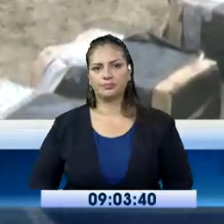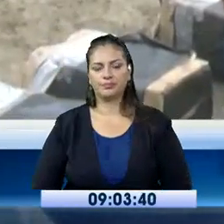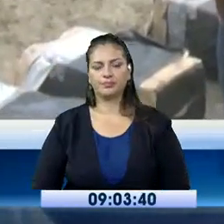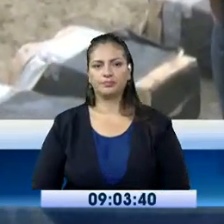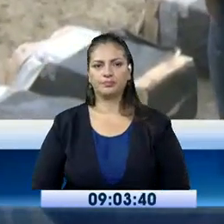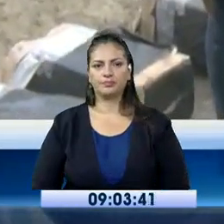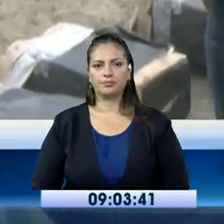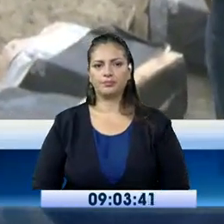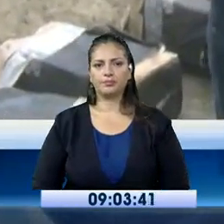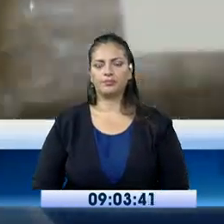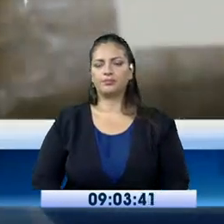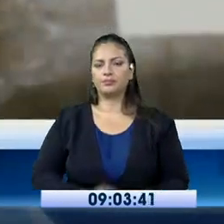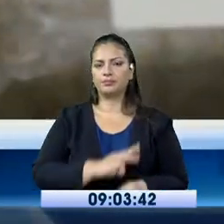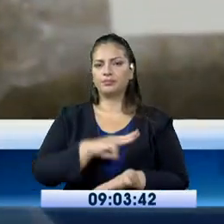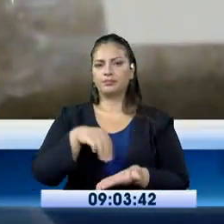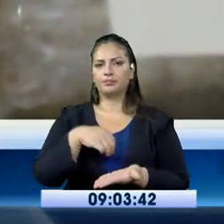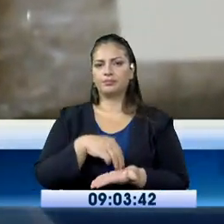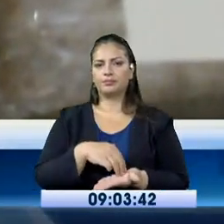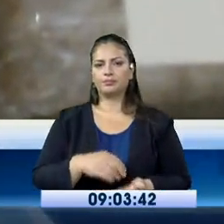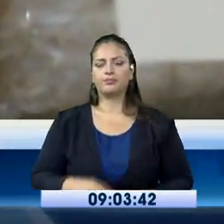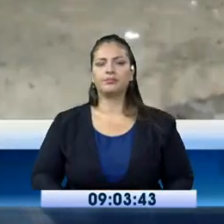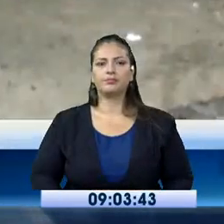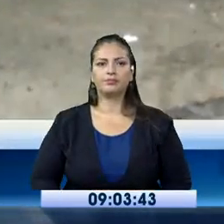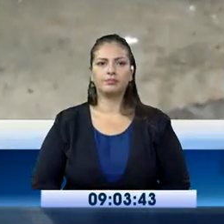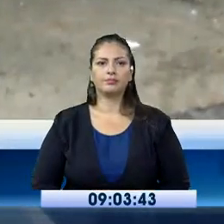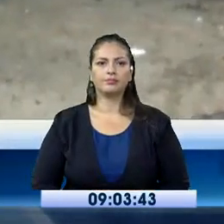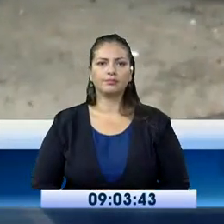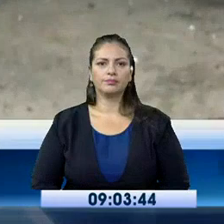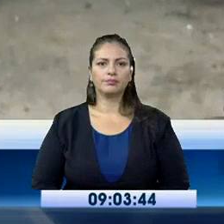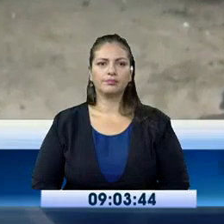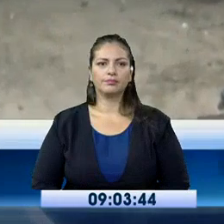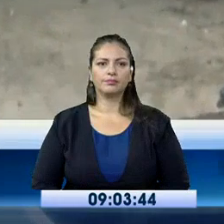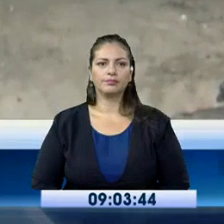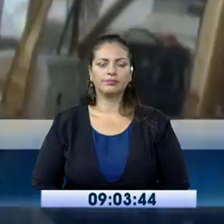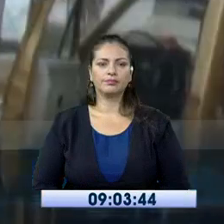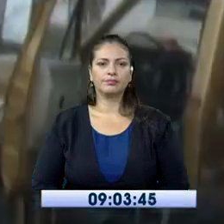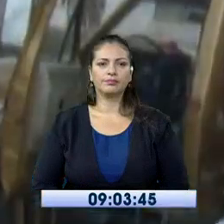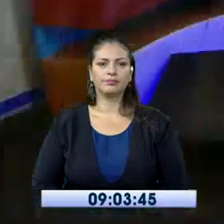Desde la provincia de Manabí, informó Johnny Armendáriz.